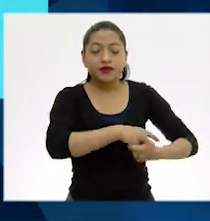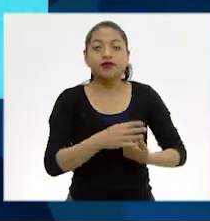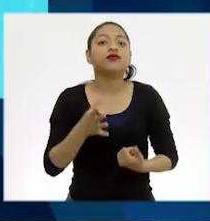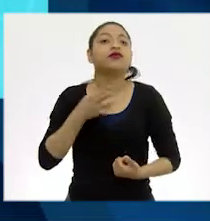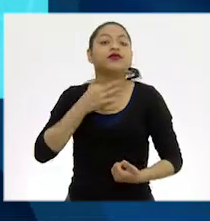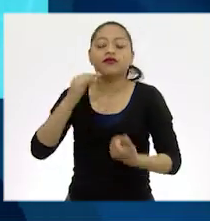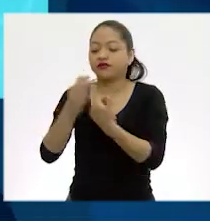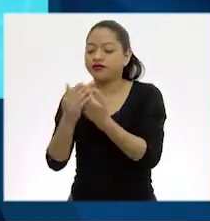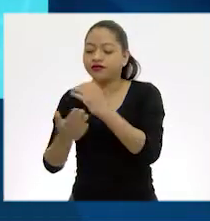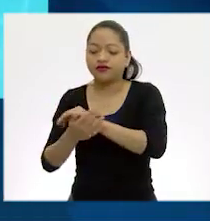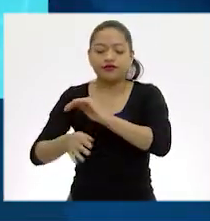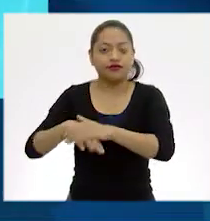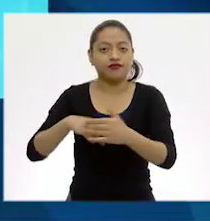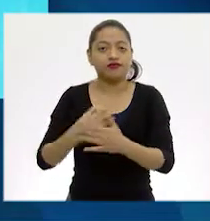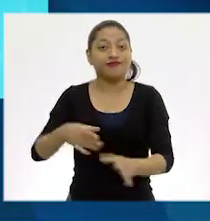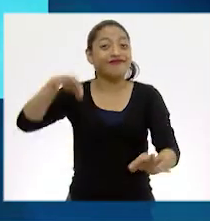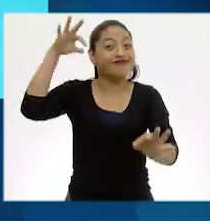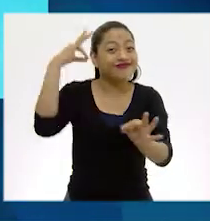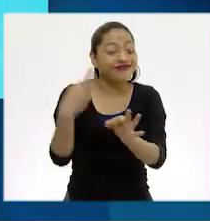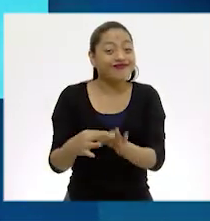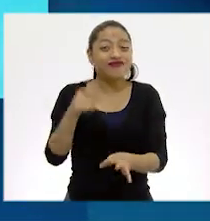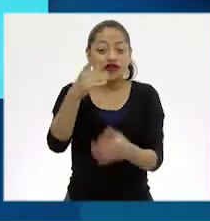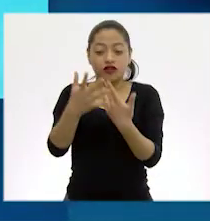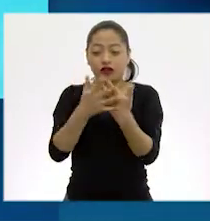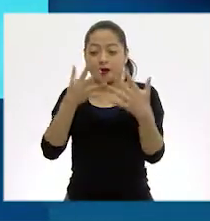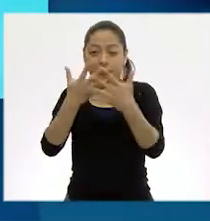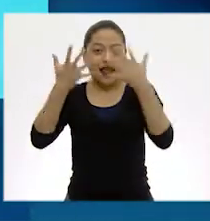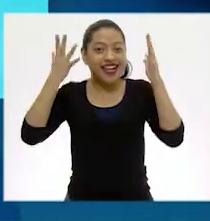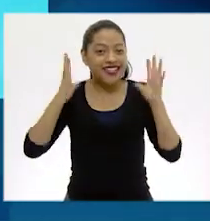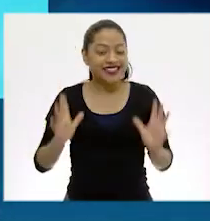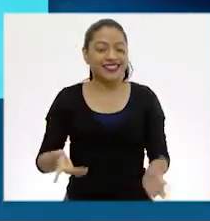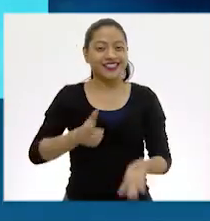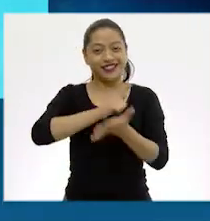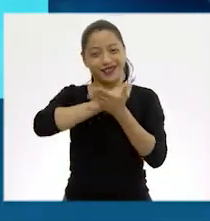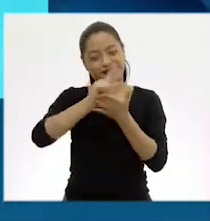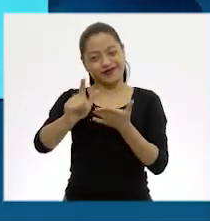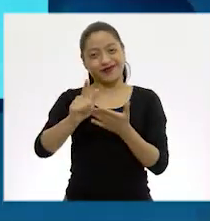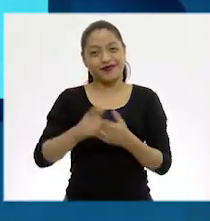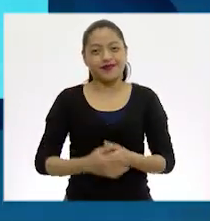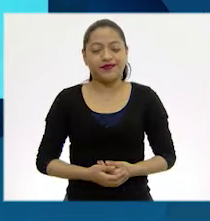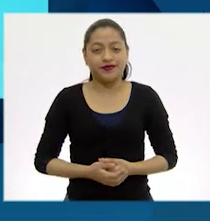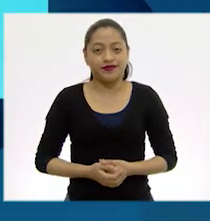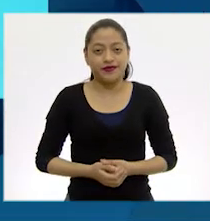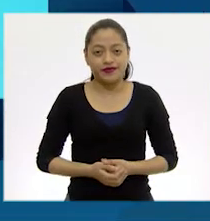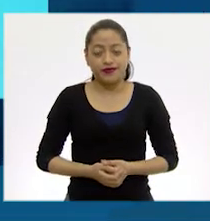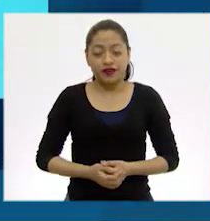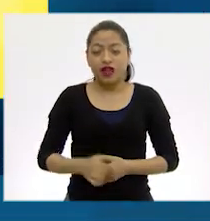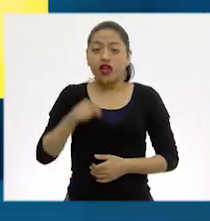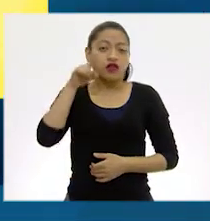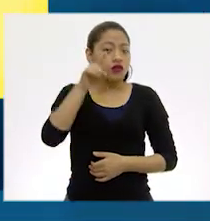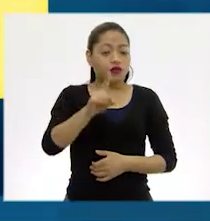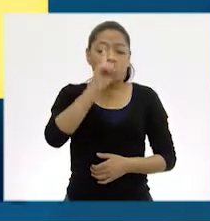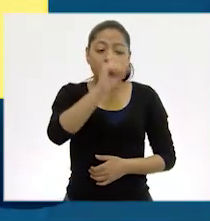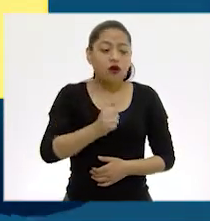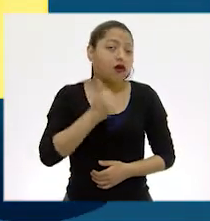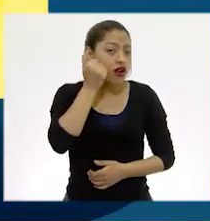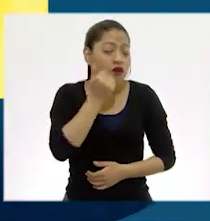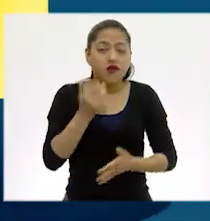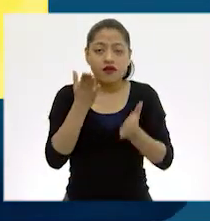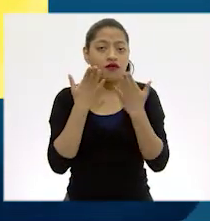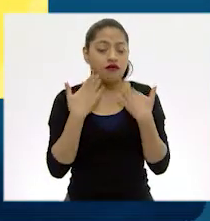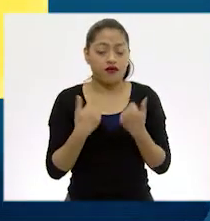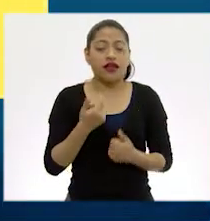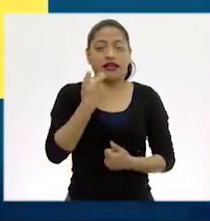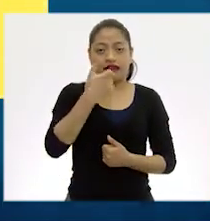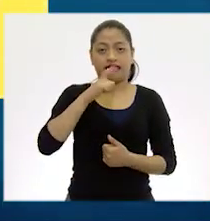Sécalas con una toalla. ¡Y listo! ¡Tus manos están limpias! Si no tienes agua y jabón,